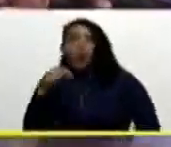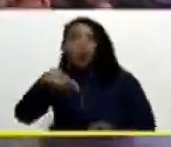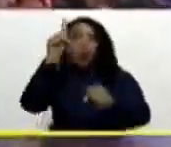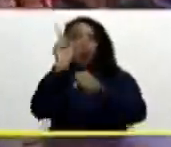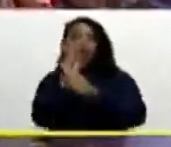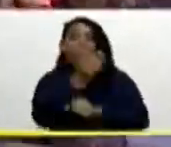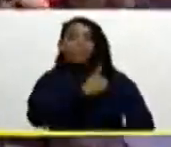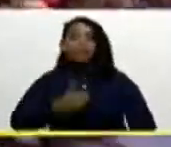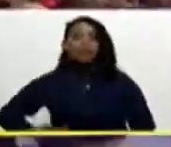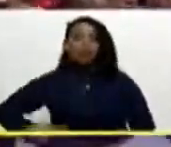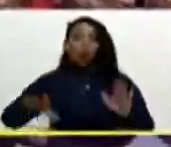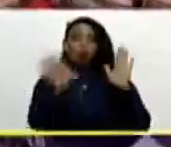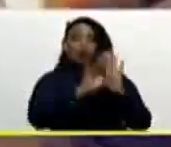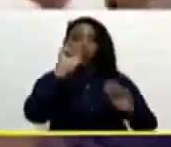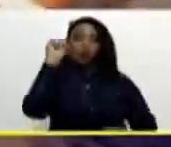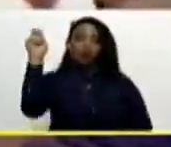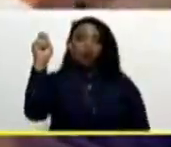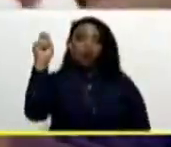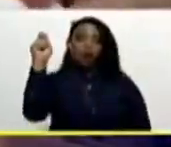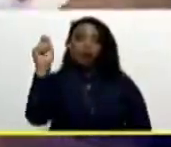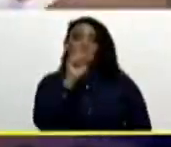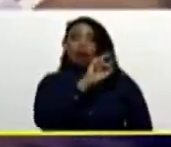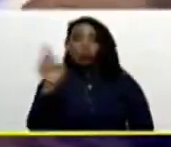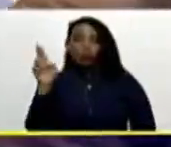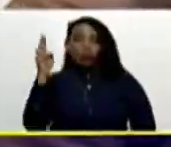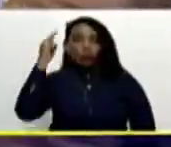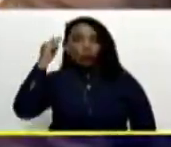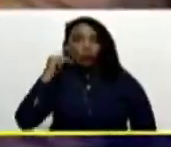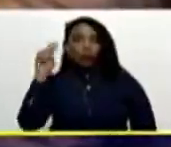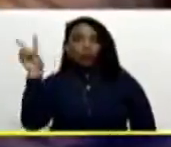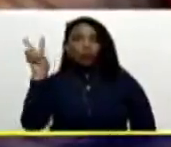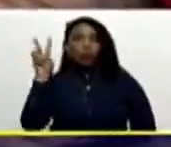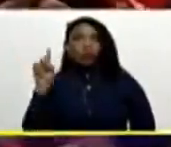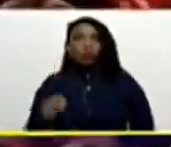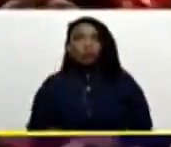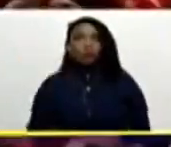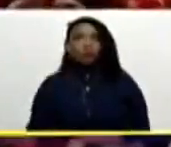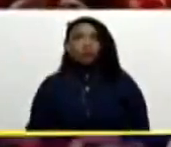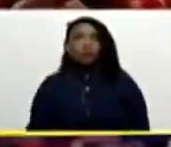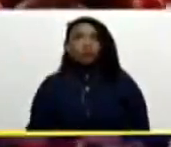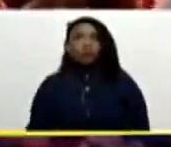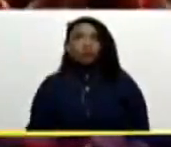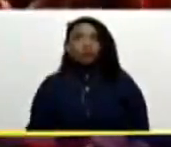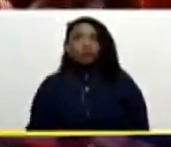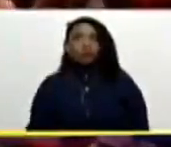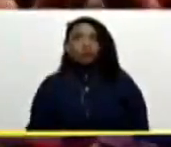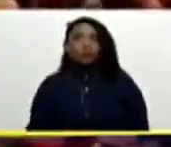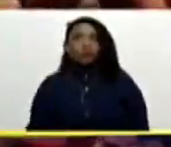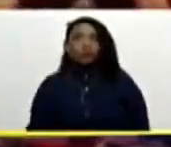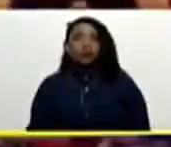único presidente constitucional de la República de Venezuela.